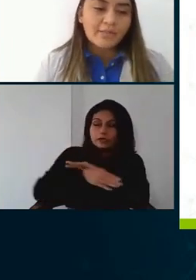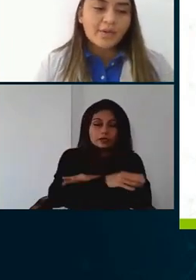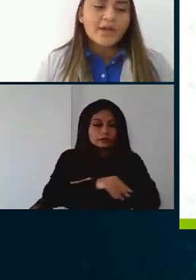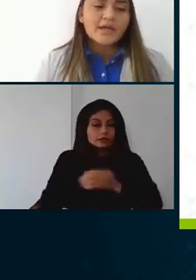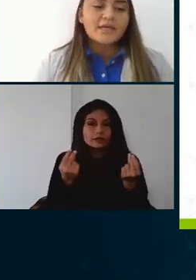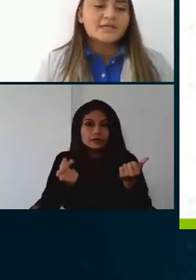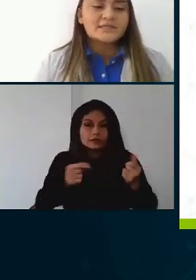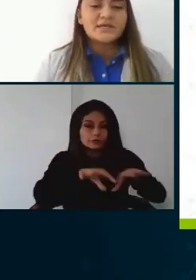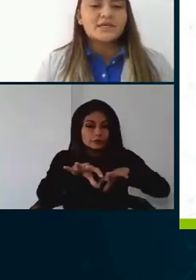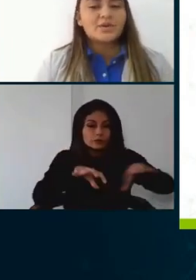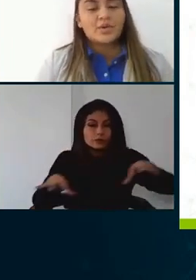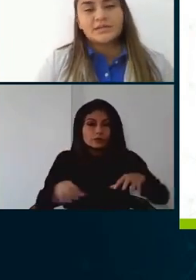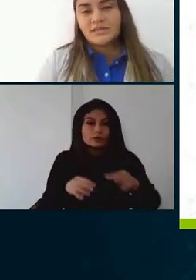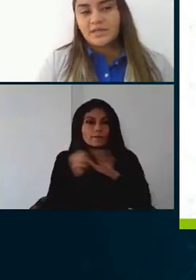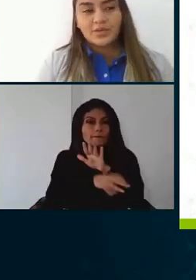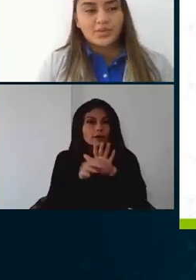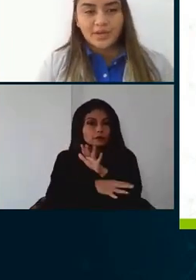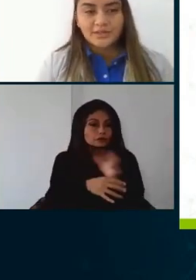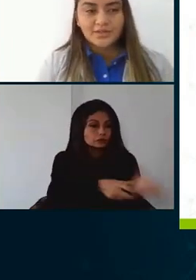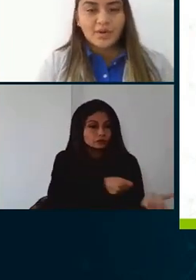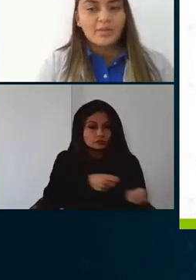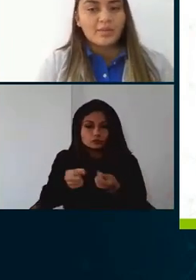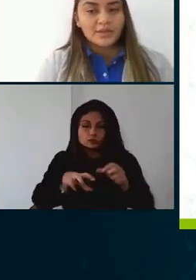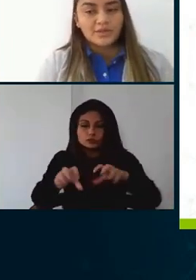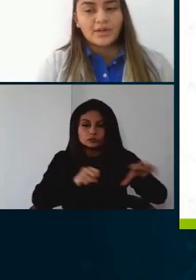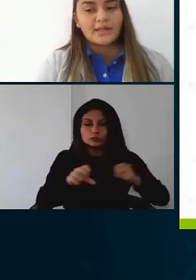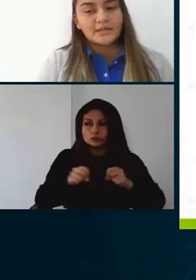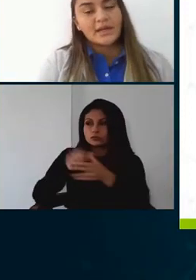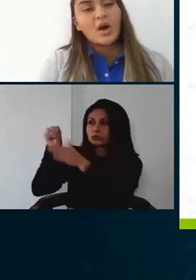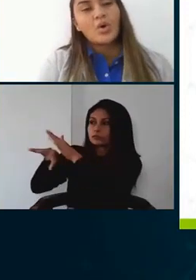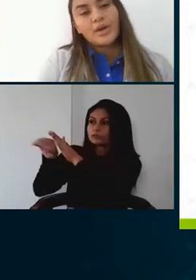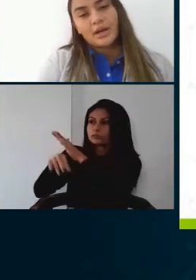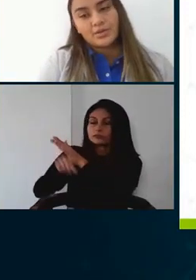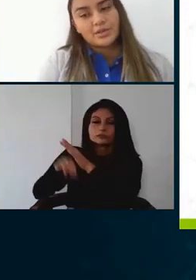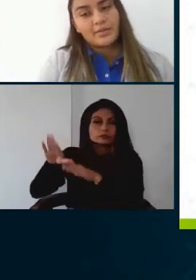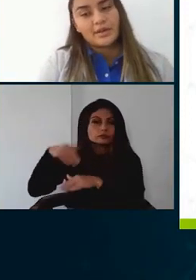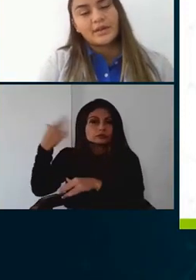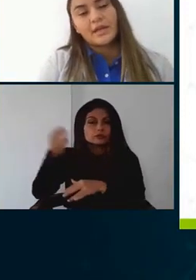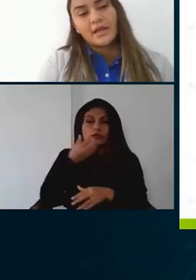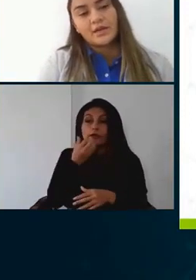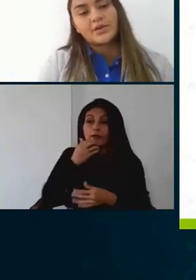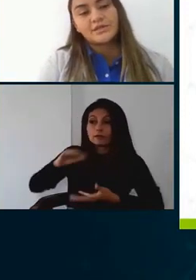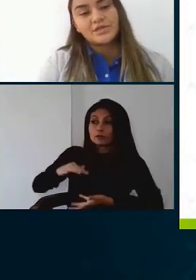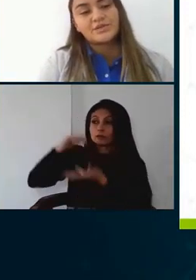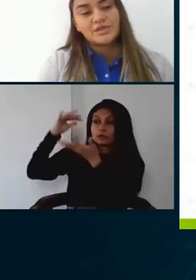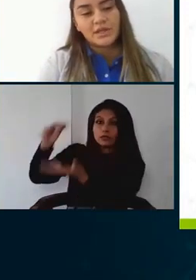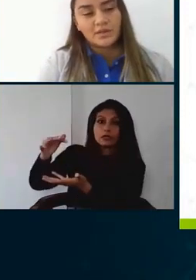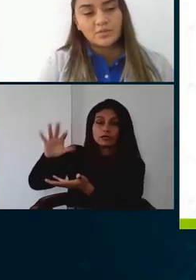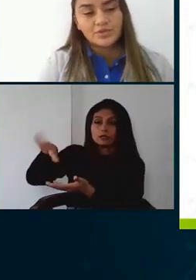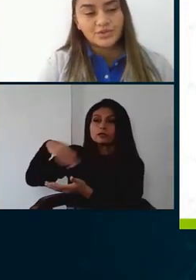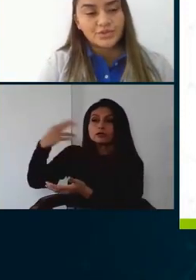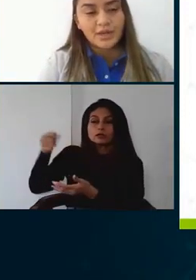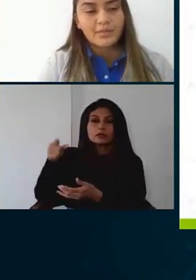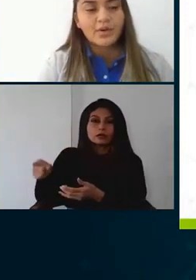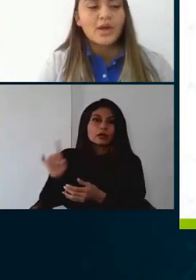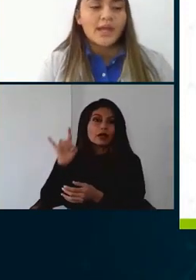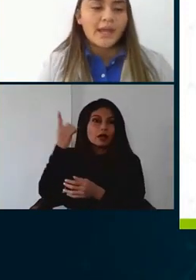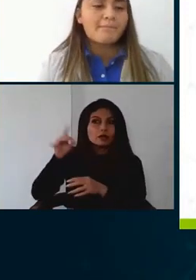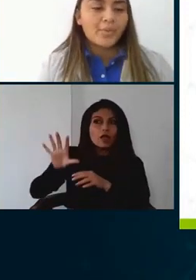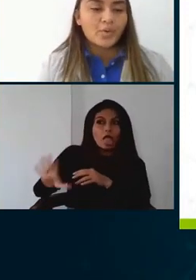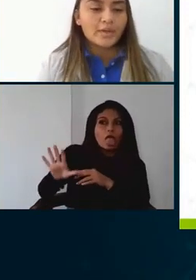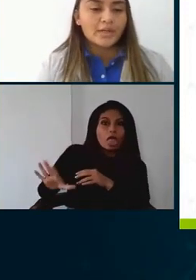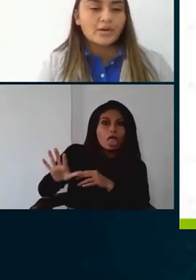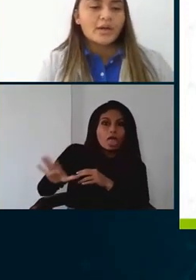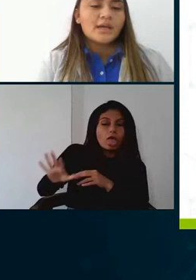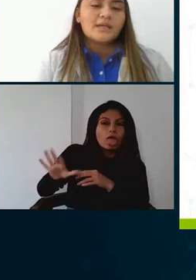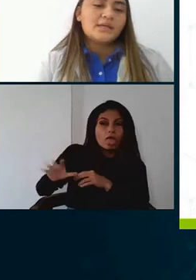menos tiempo y así no haya ningún riesgo al momento de la entrega o de que los residuos queden mucho tiempo